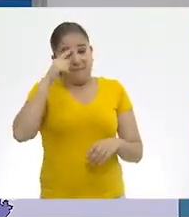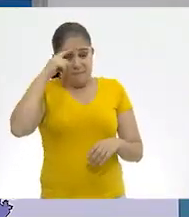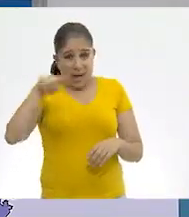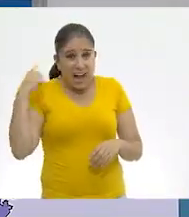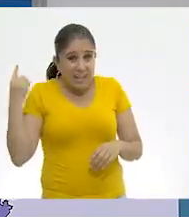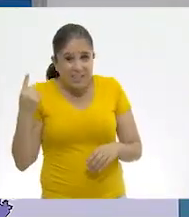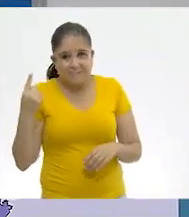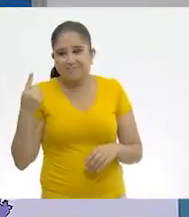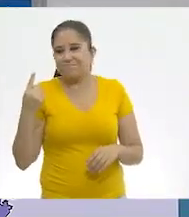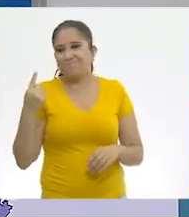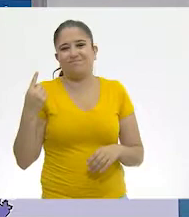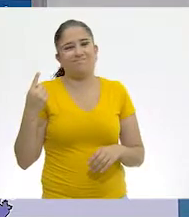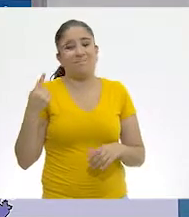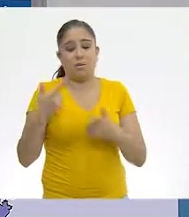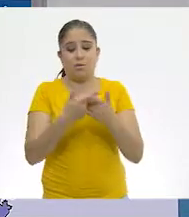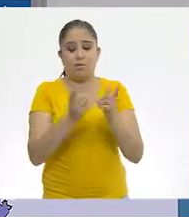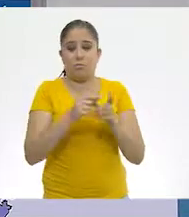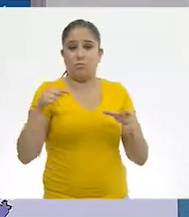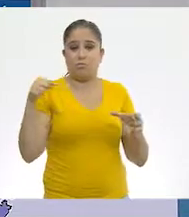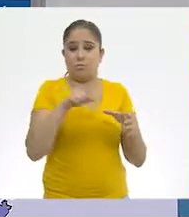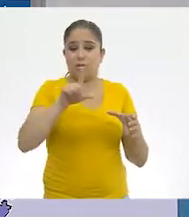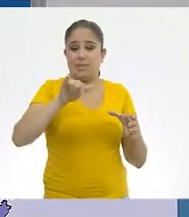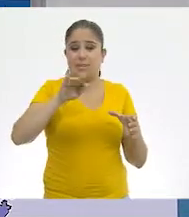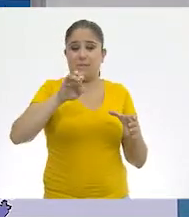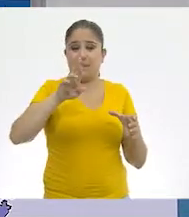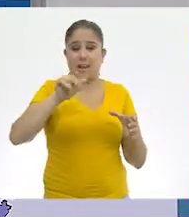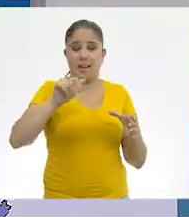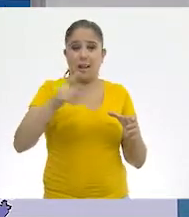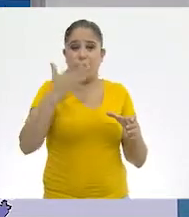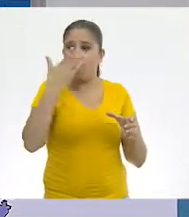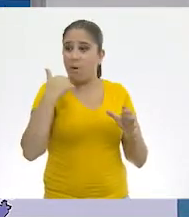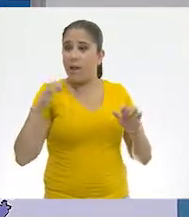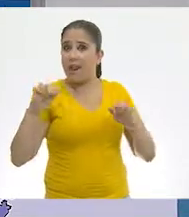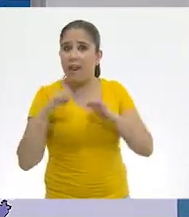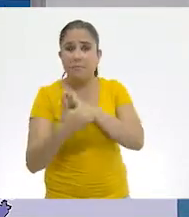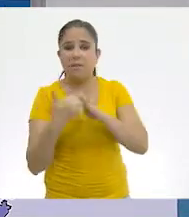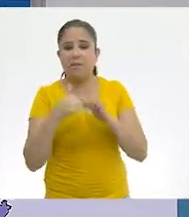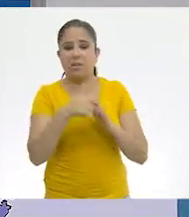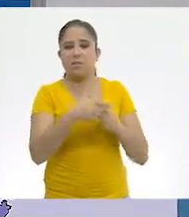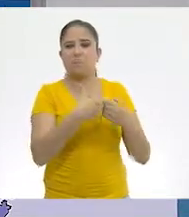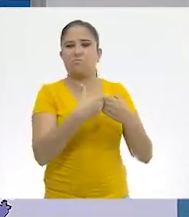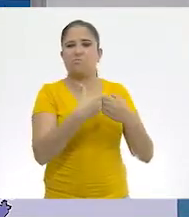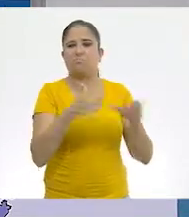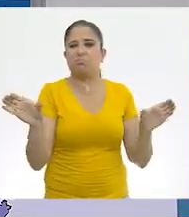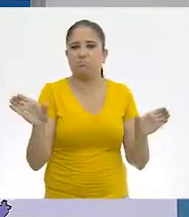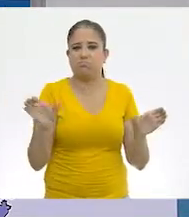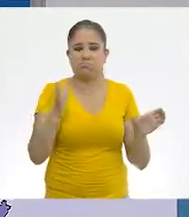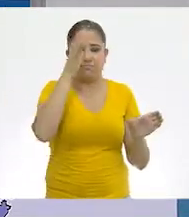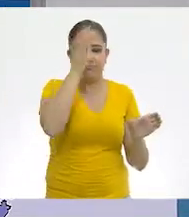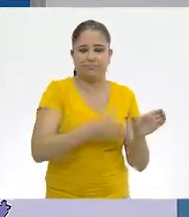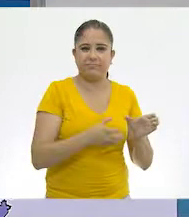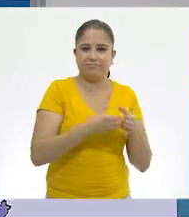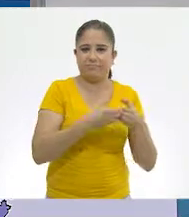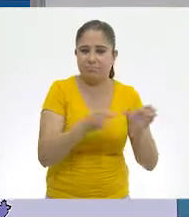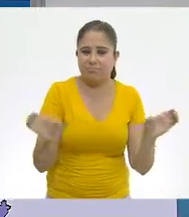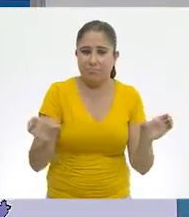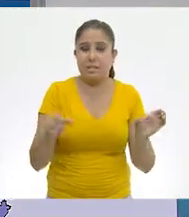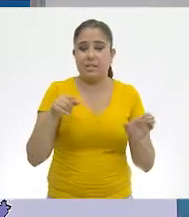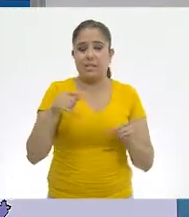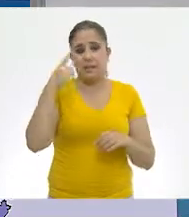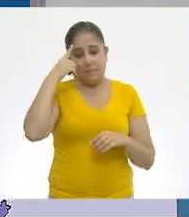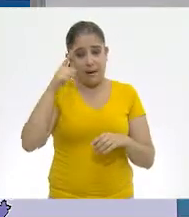fácil. El grupo liberal, al no tener un enemigo común, se dividió. Al finalizar la guerra, como medida